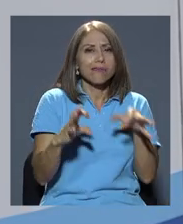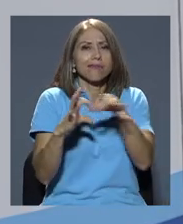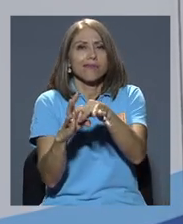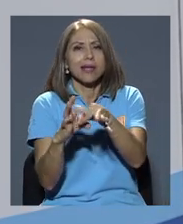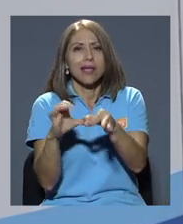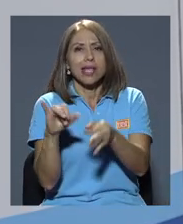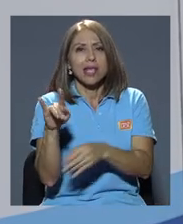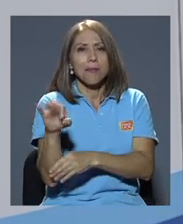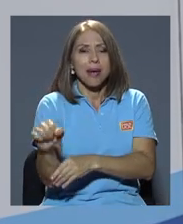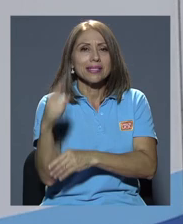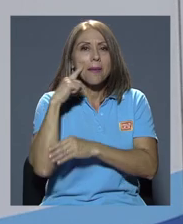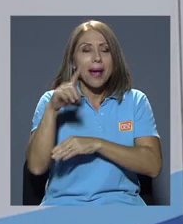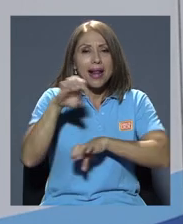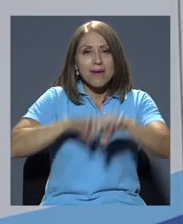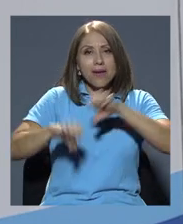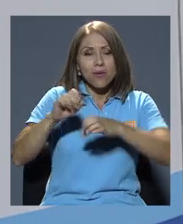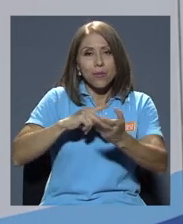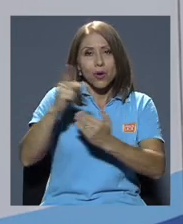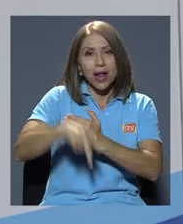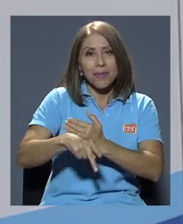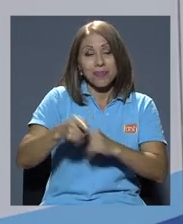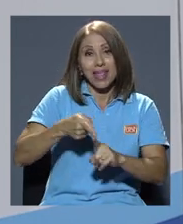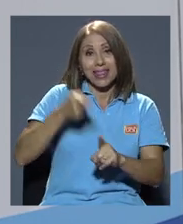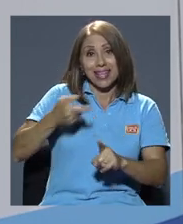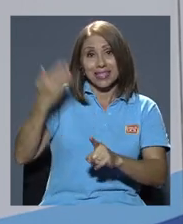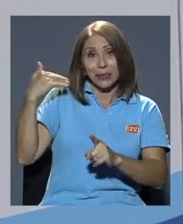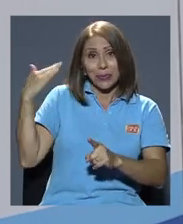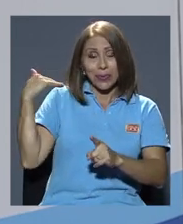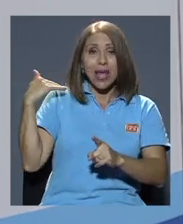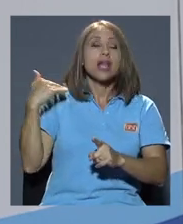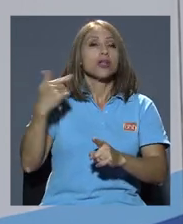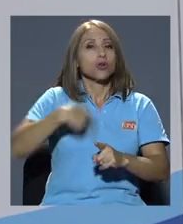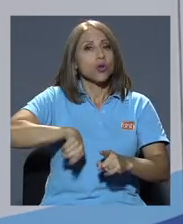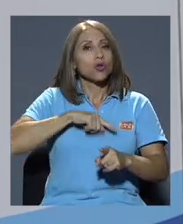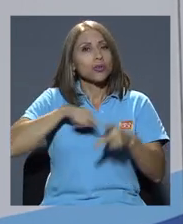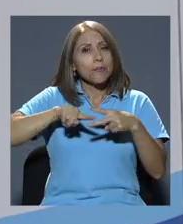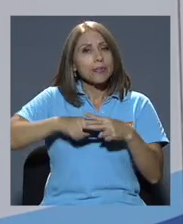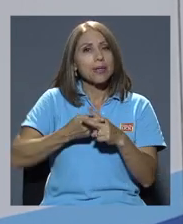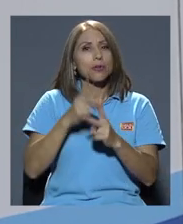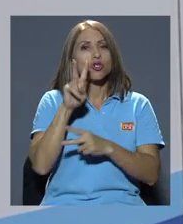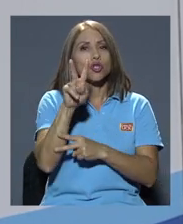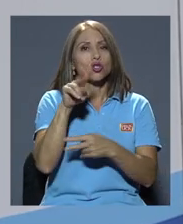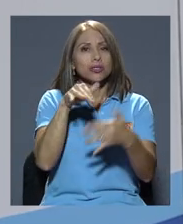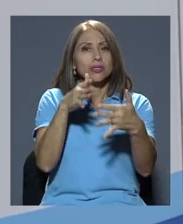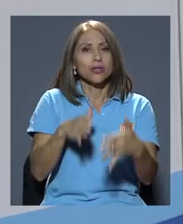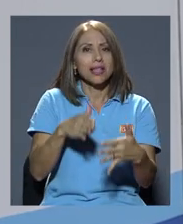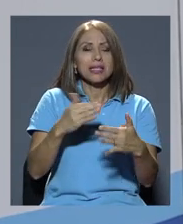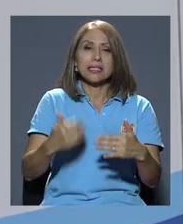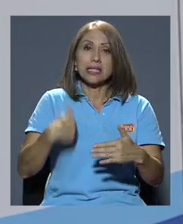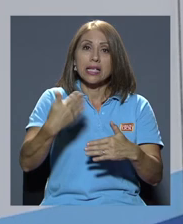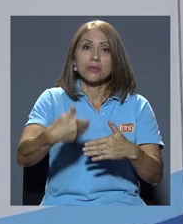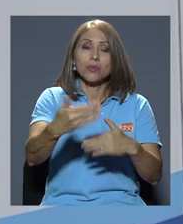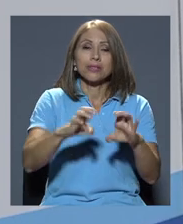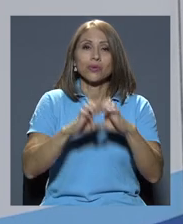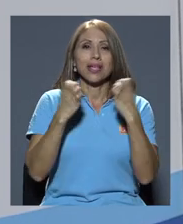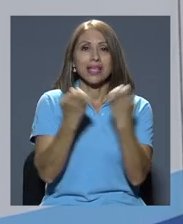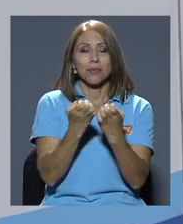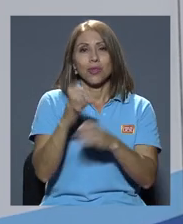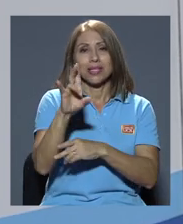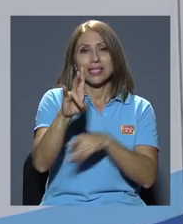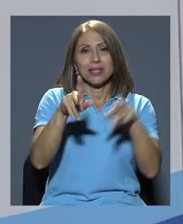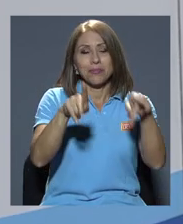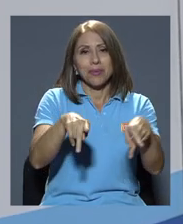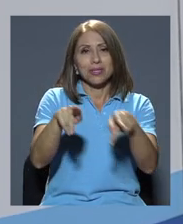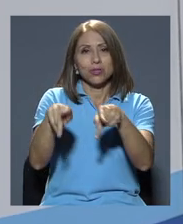de este programa entonces desde este año hemos tenido empezamos dos estudiantes y posterior a esto tuvimos un equipo de siete con la